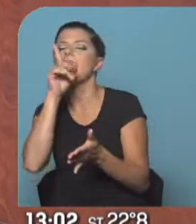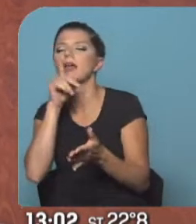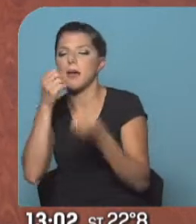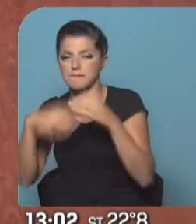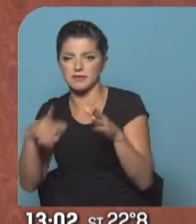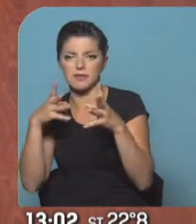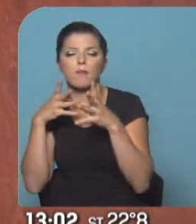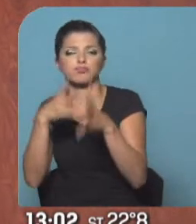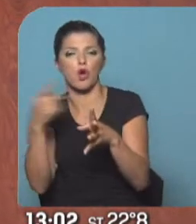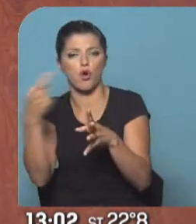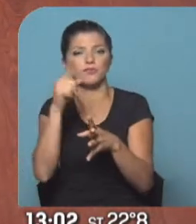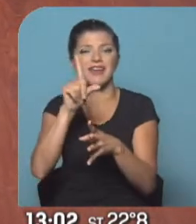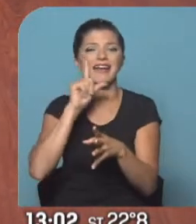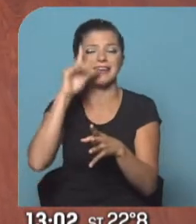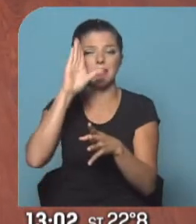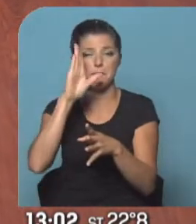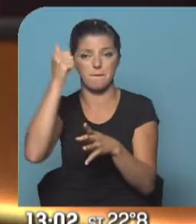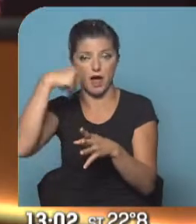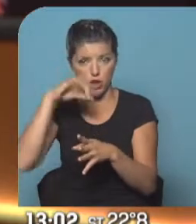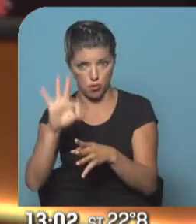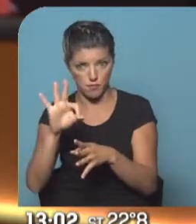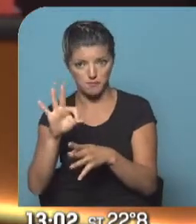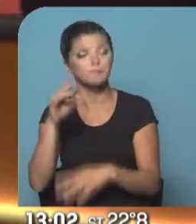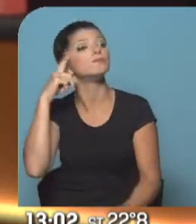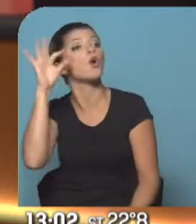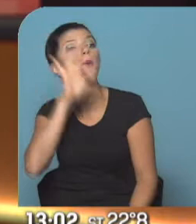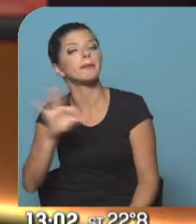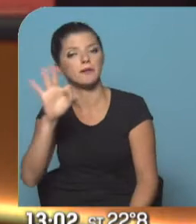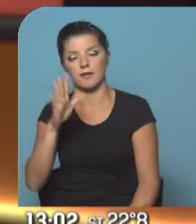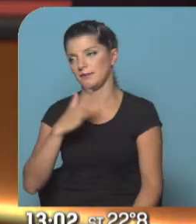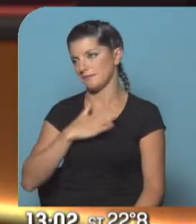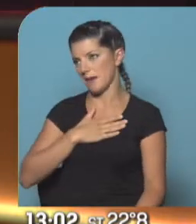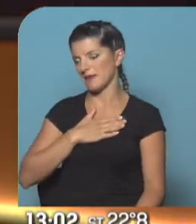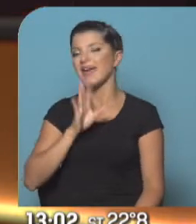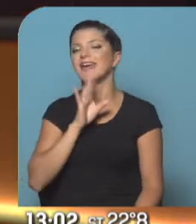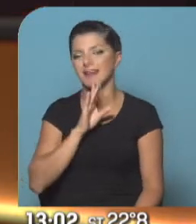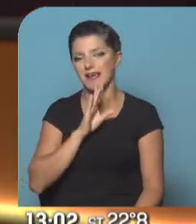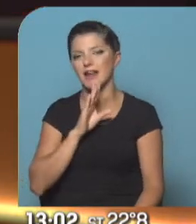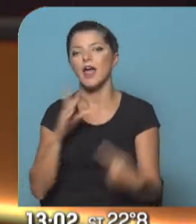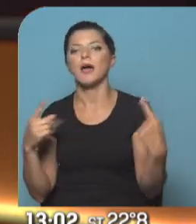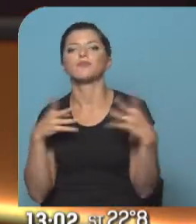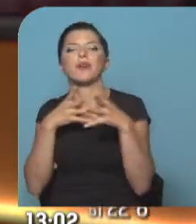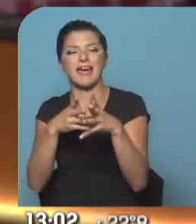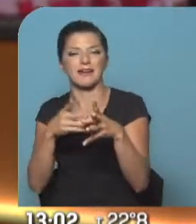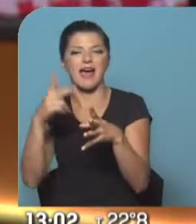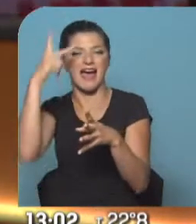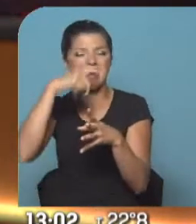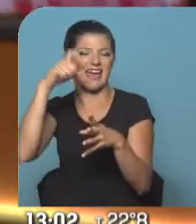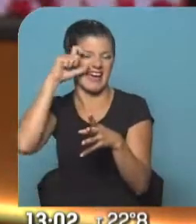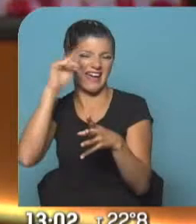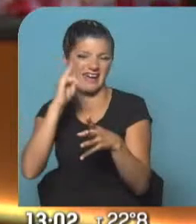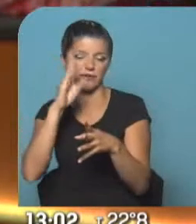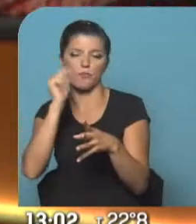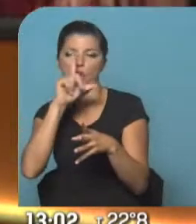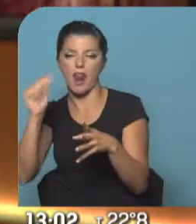nueva guerra con el Líbano. ¿Cómo ves este panorama? Yo creo que Israel no va a ir a la guerra con el Hezbollah o con el Líbano porque se lo pida a Arabia Saudita.